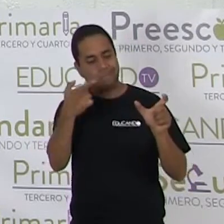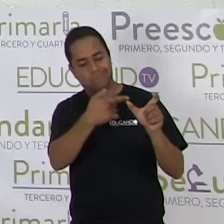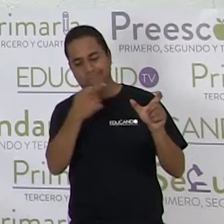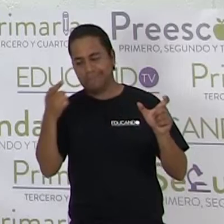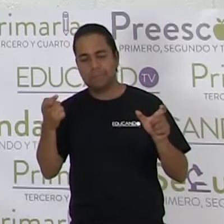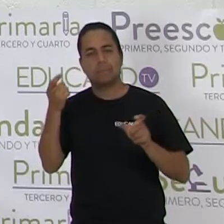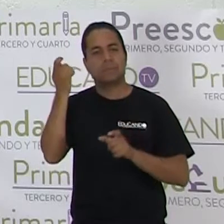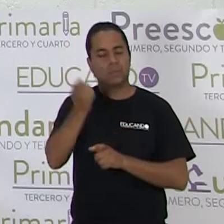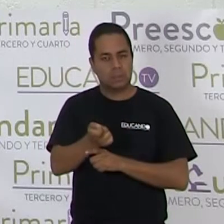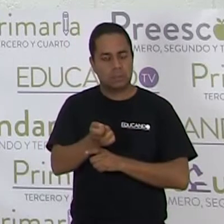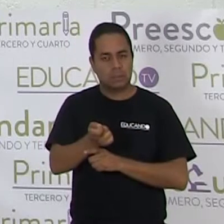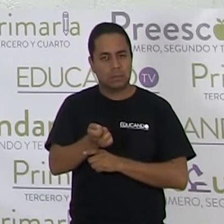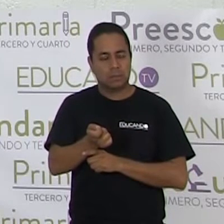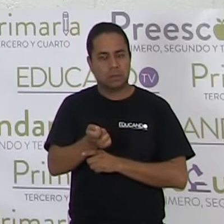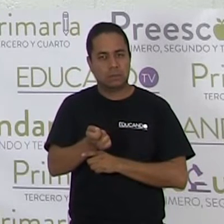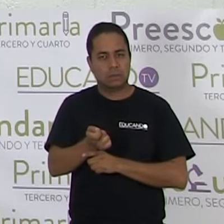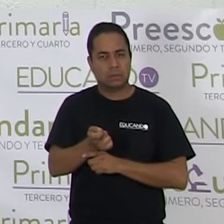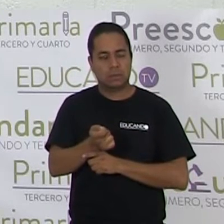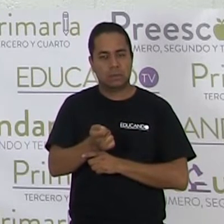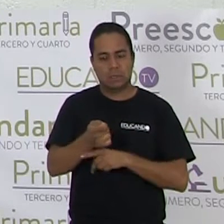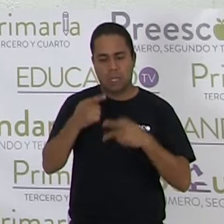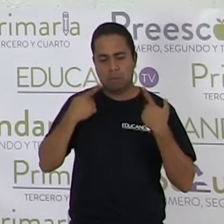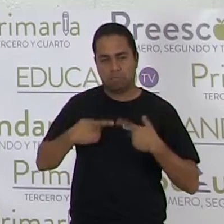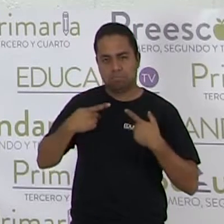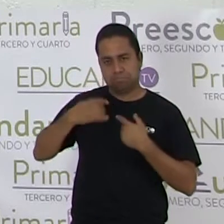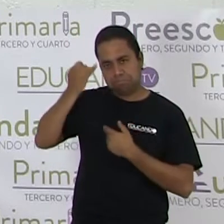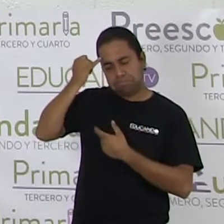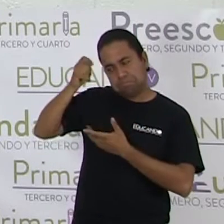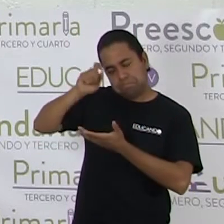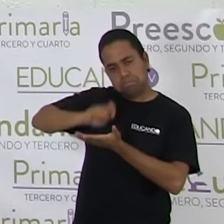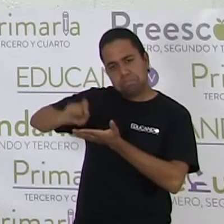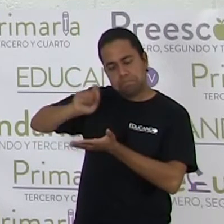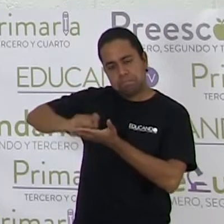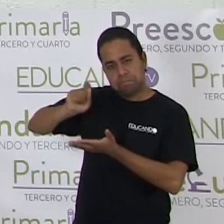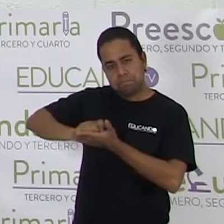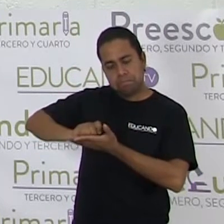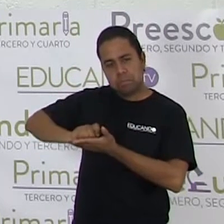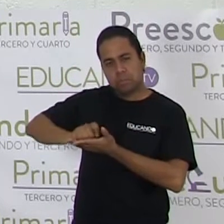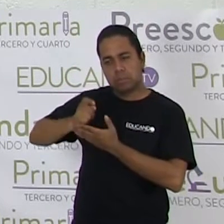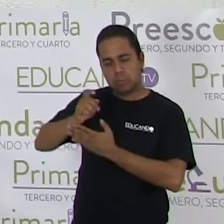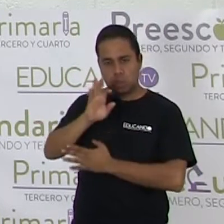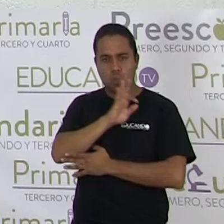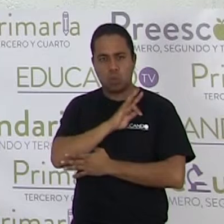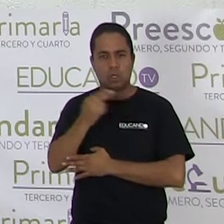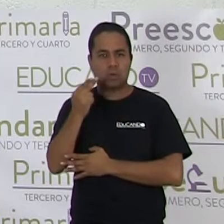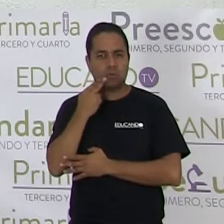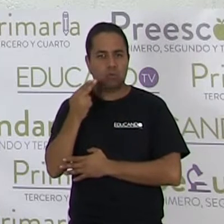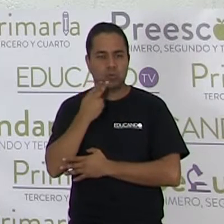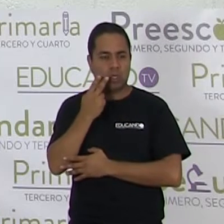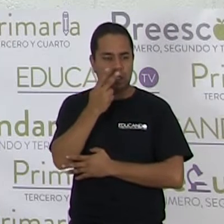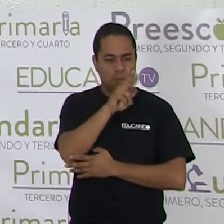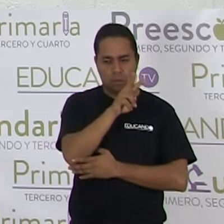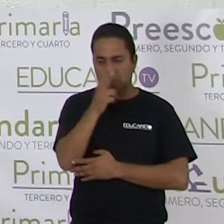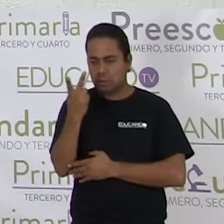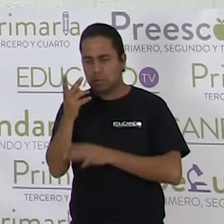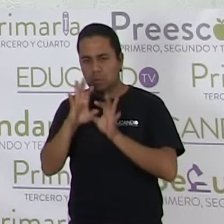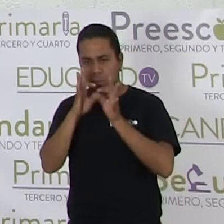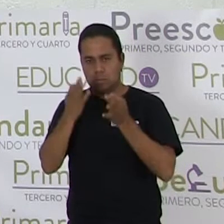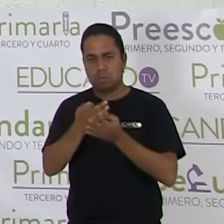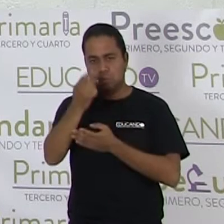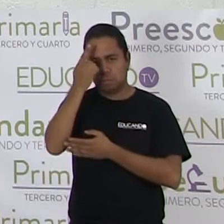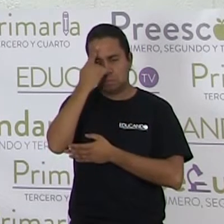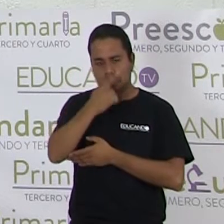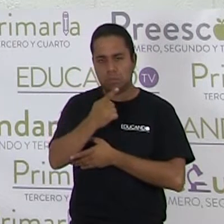estamos hablando de que el narrador puede utilizar estas dos formas para poder